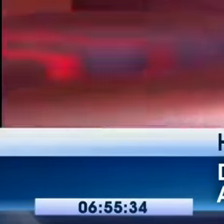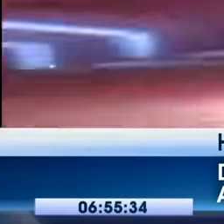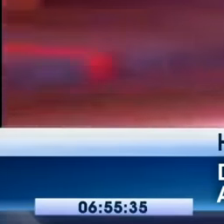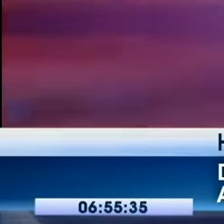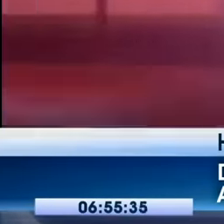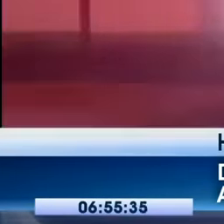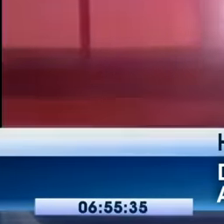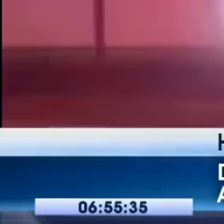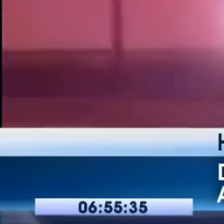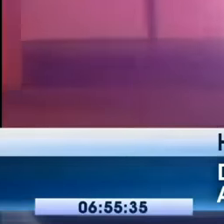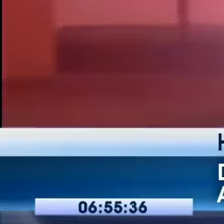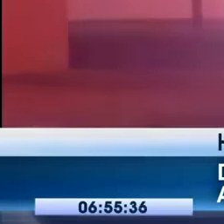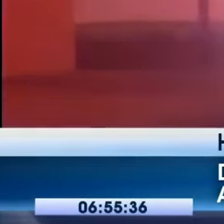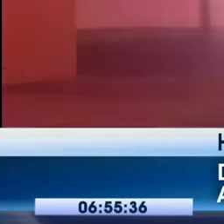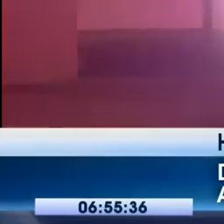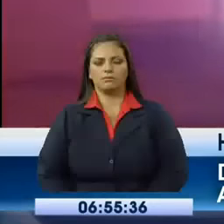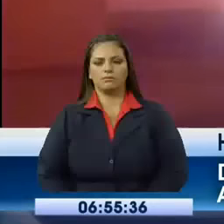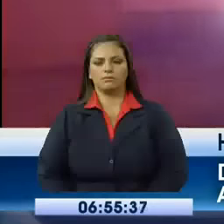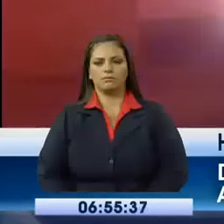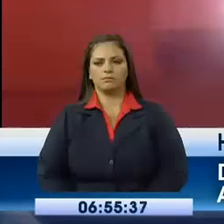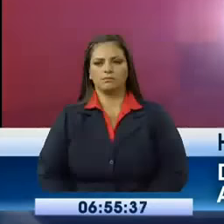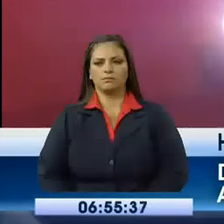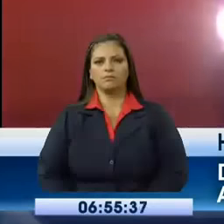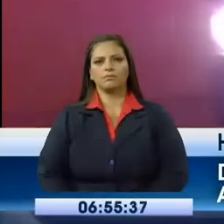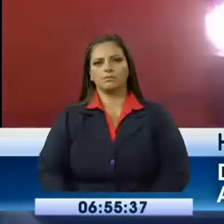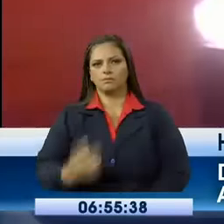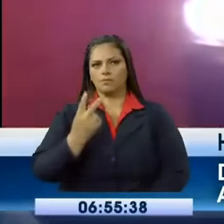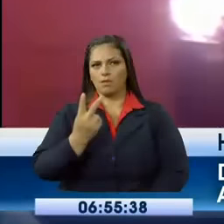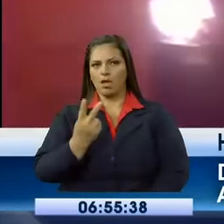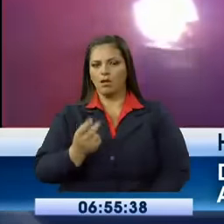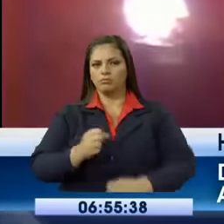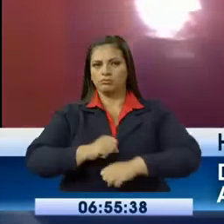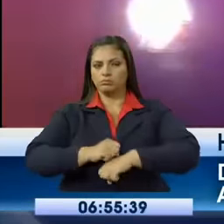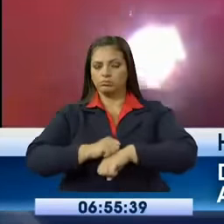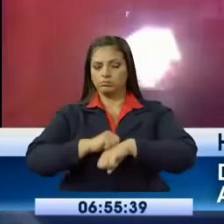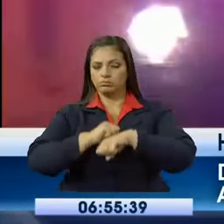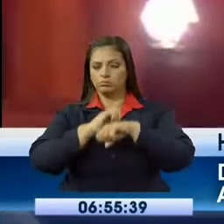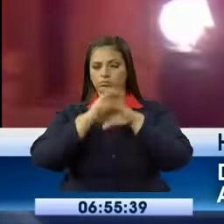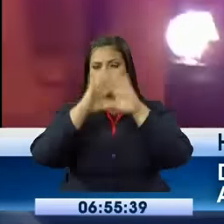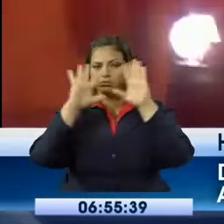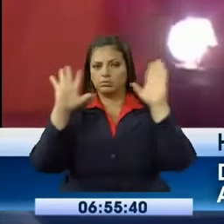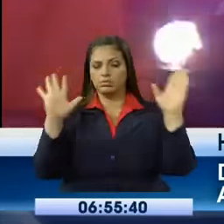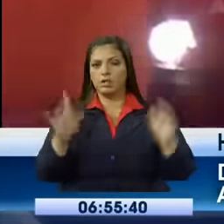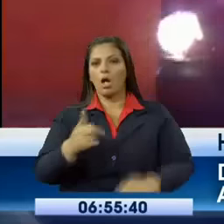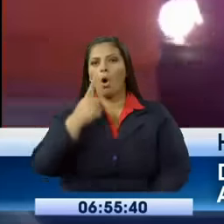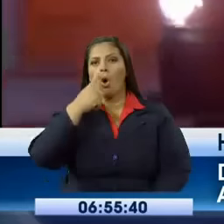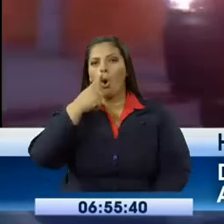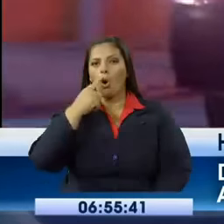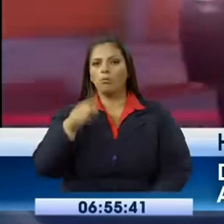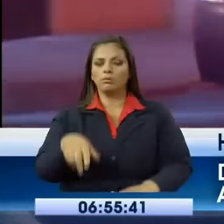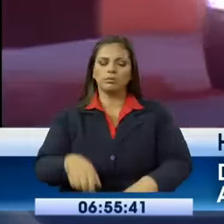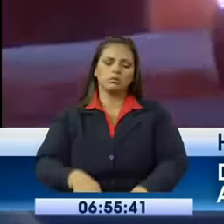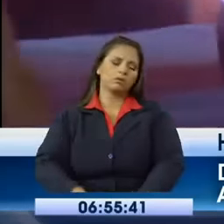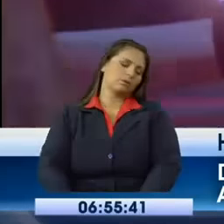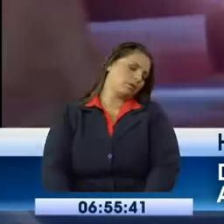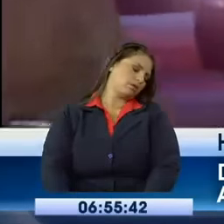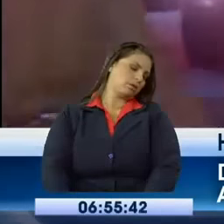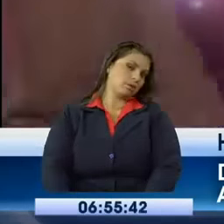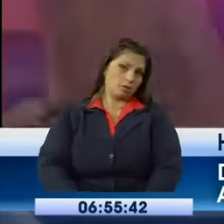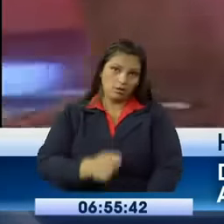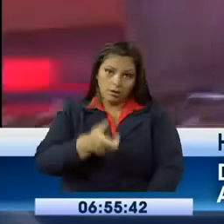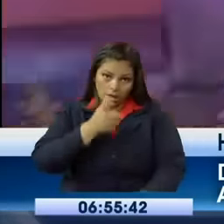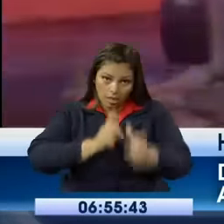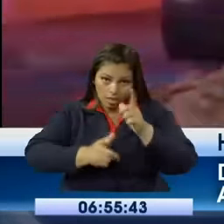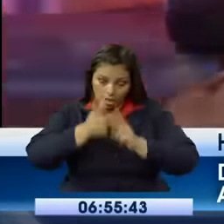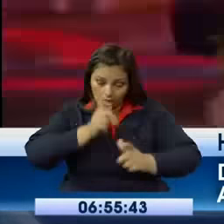inconsciente y con síntomas de haber ingerido escopolamina. Se trata de una persona supuestamente escopolaminada, ya mismo ha sido trasladada